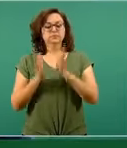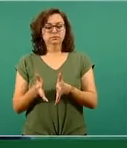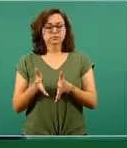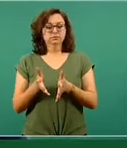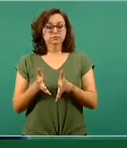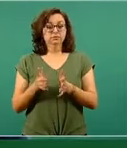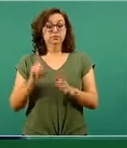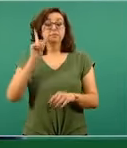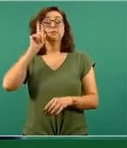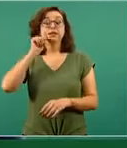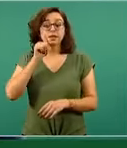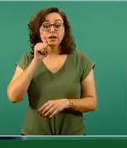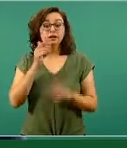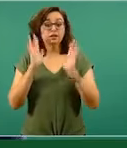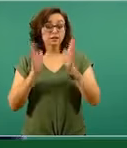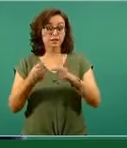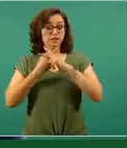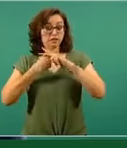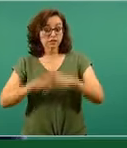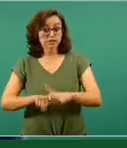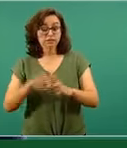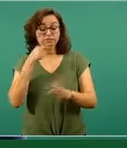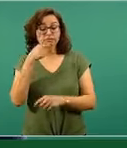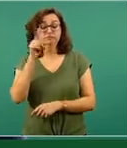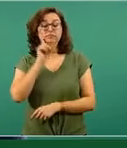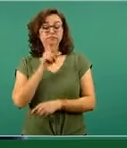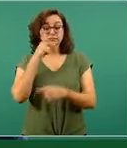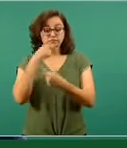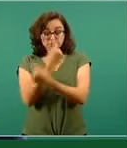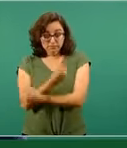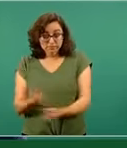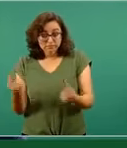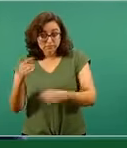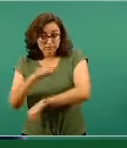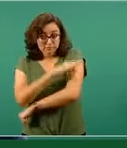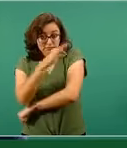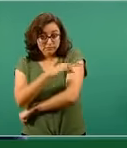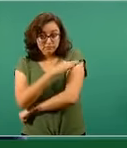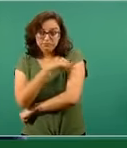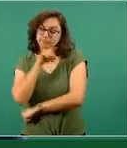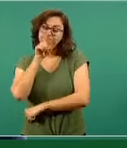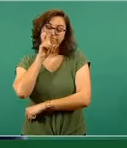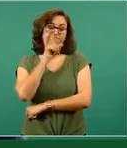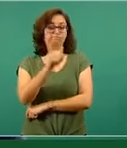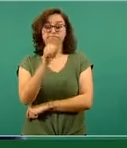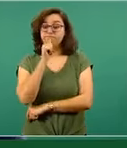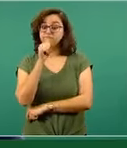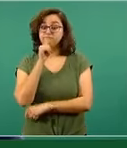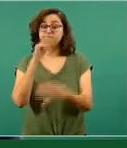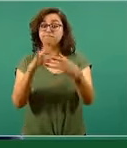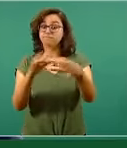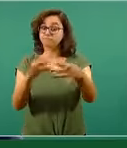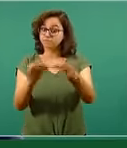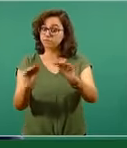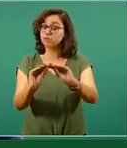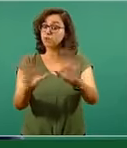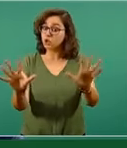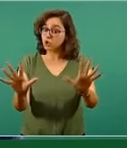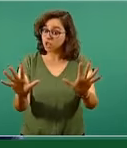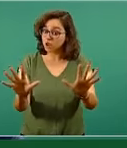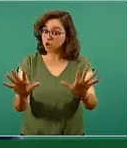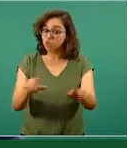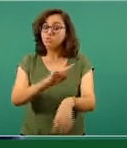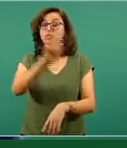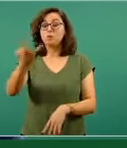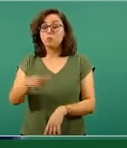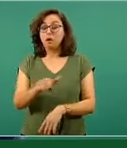no quiere decir que al día siguiente hay que vacunar a niños de 12 a 15 años. Esto lo dejo muy en claro para que nadie vaya a tener